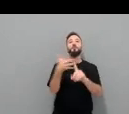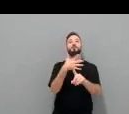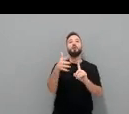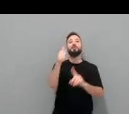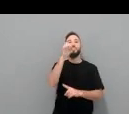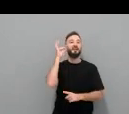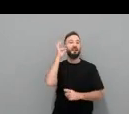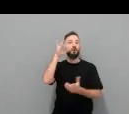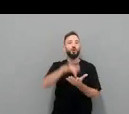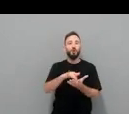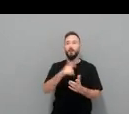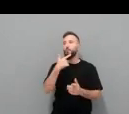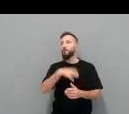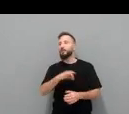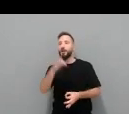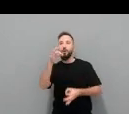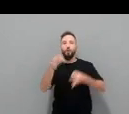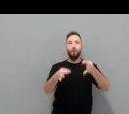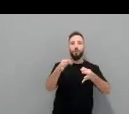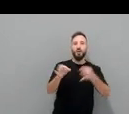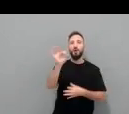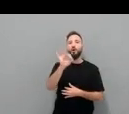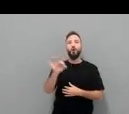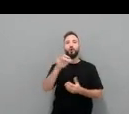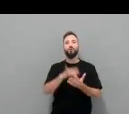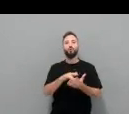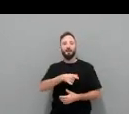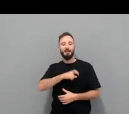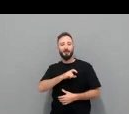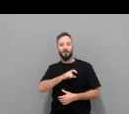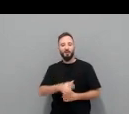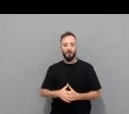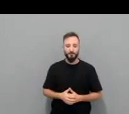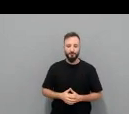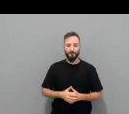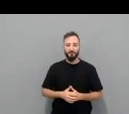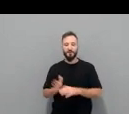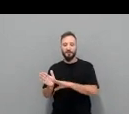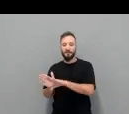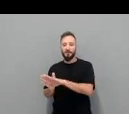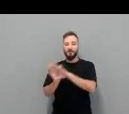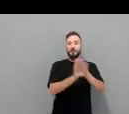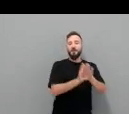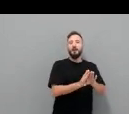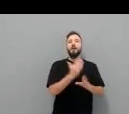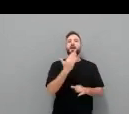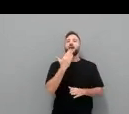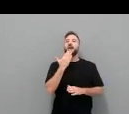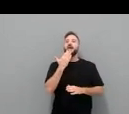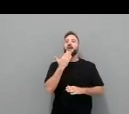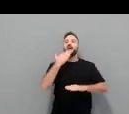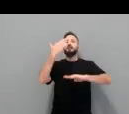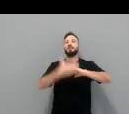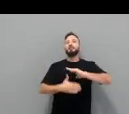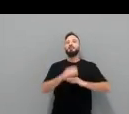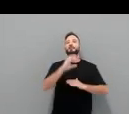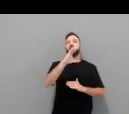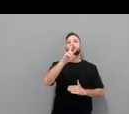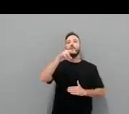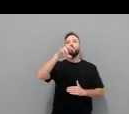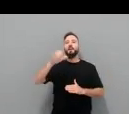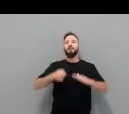ya puede ser judicial o de naturaleza social. Vale, ¿hasta qué edad se puede pedir la CUME?